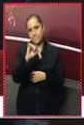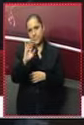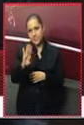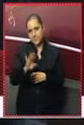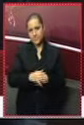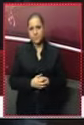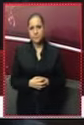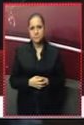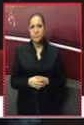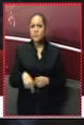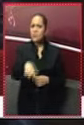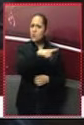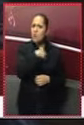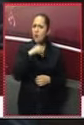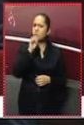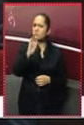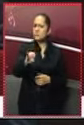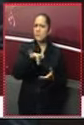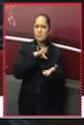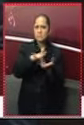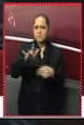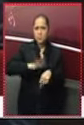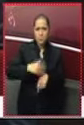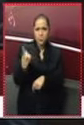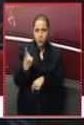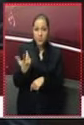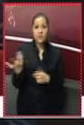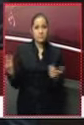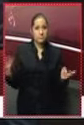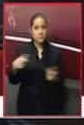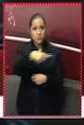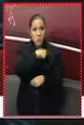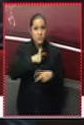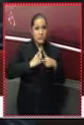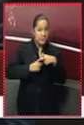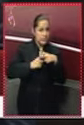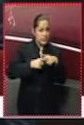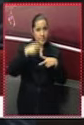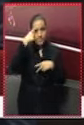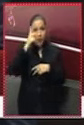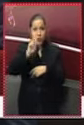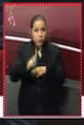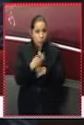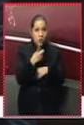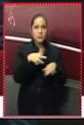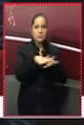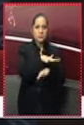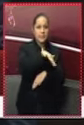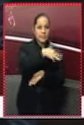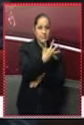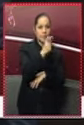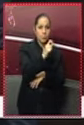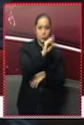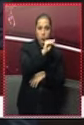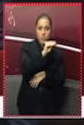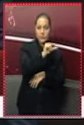qué vamos a favor? Porque logramos que el tipo de cambio pasara de 15.90 a